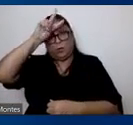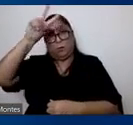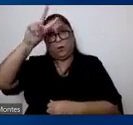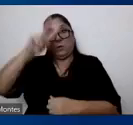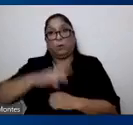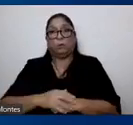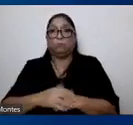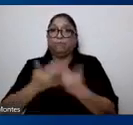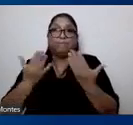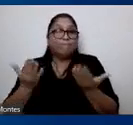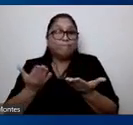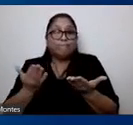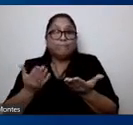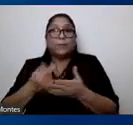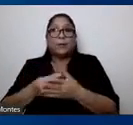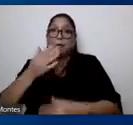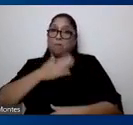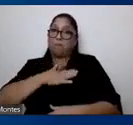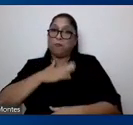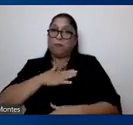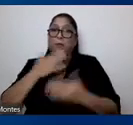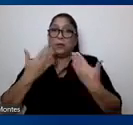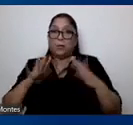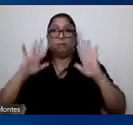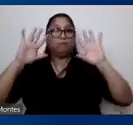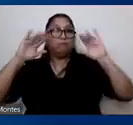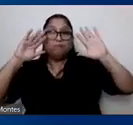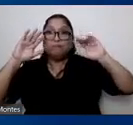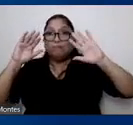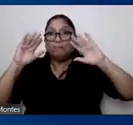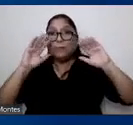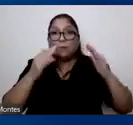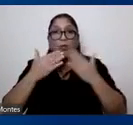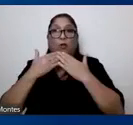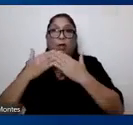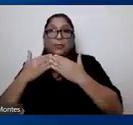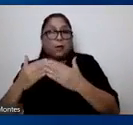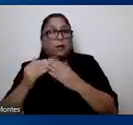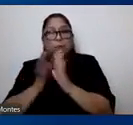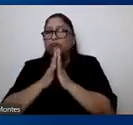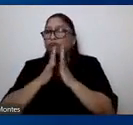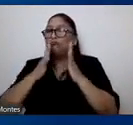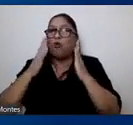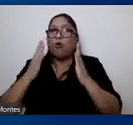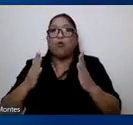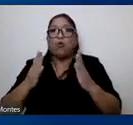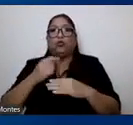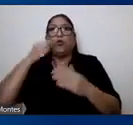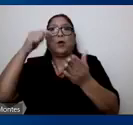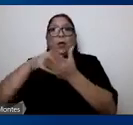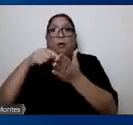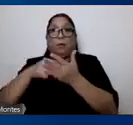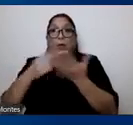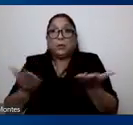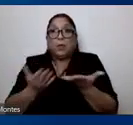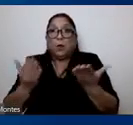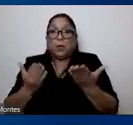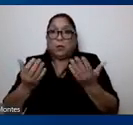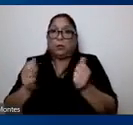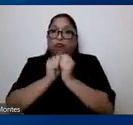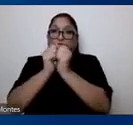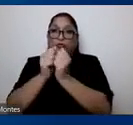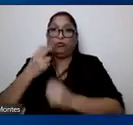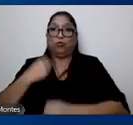Así que por mi cuenta yo me despido, les agradezco mucho el haber estado con